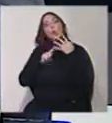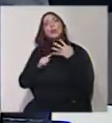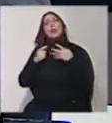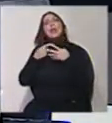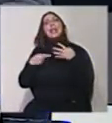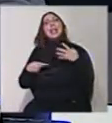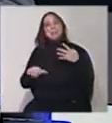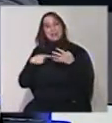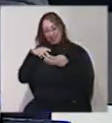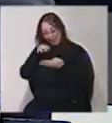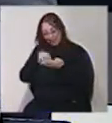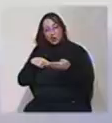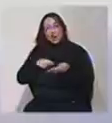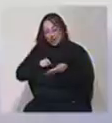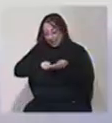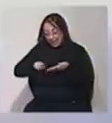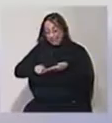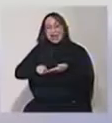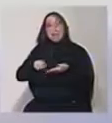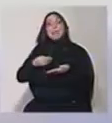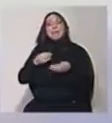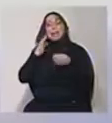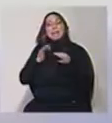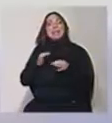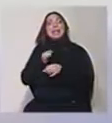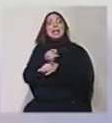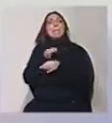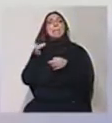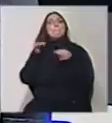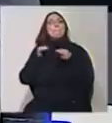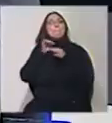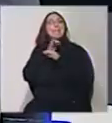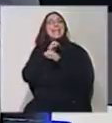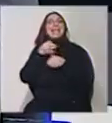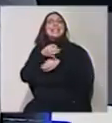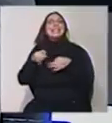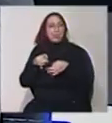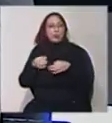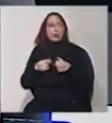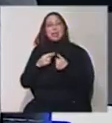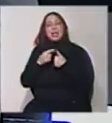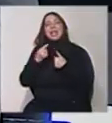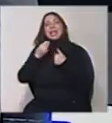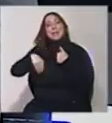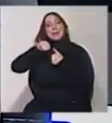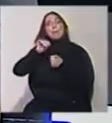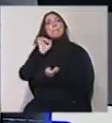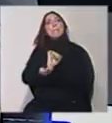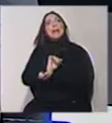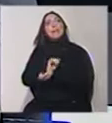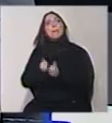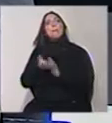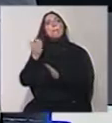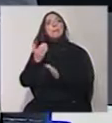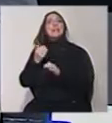yo los quiero leer, los escribí para ser lo más preciso posible, que son, primero, incrementa la penalización de los sectores más